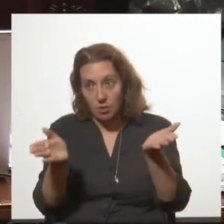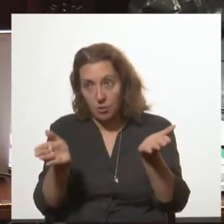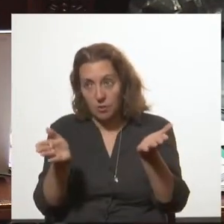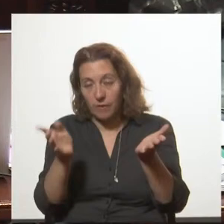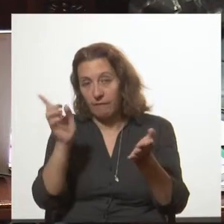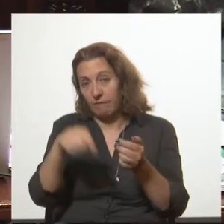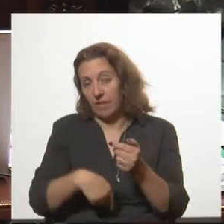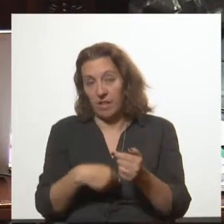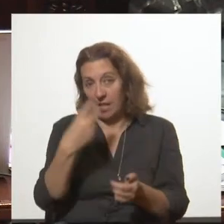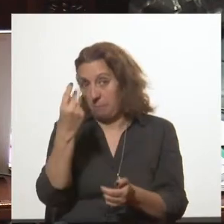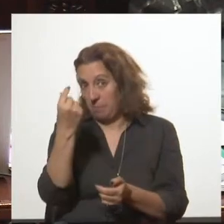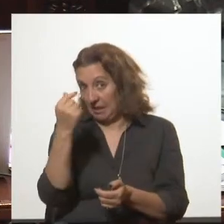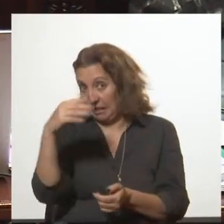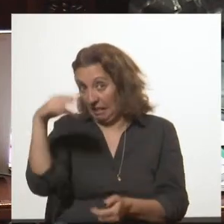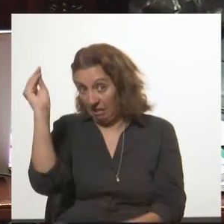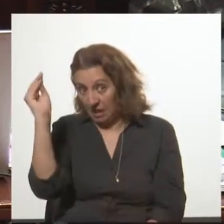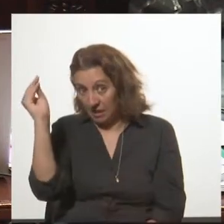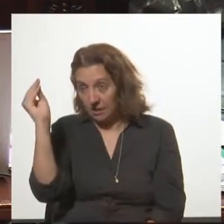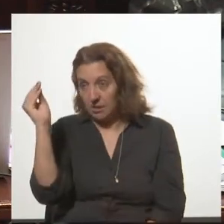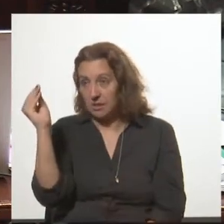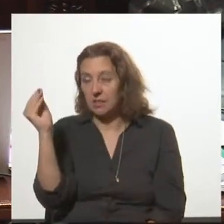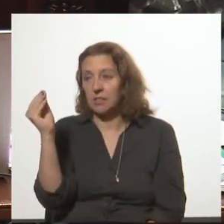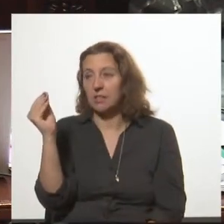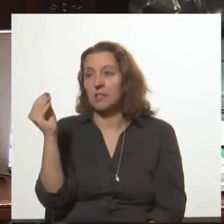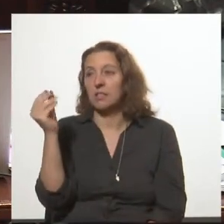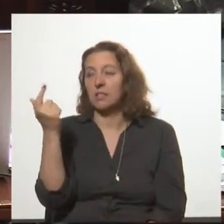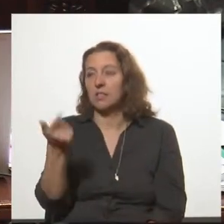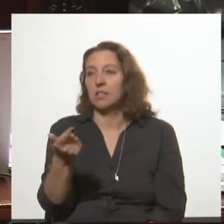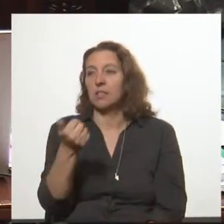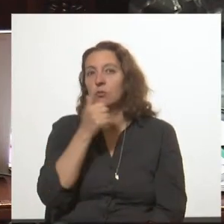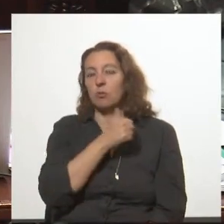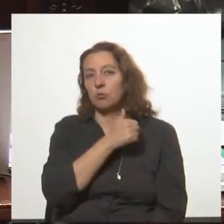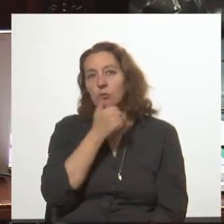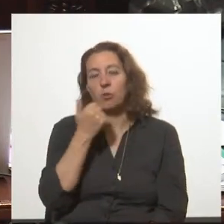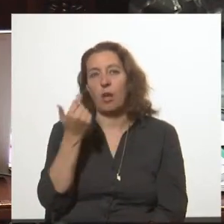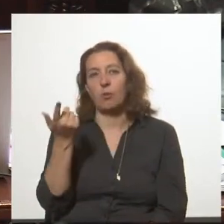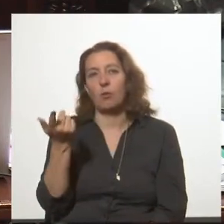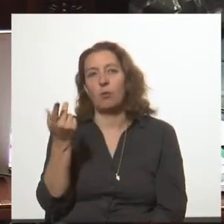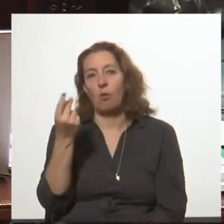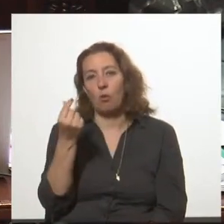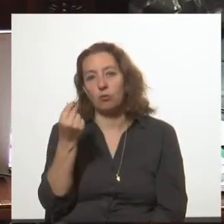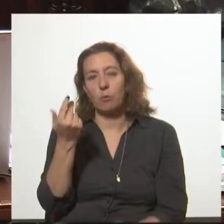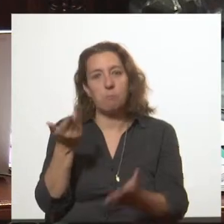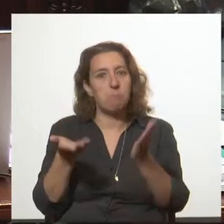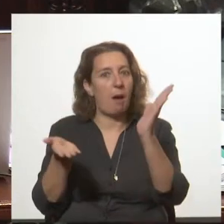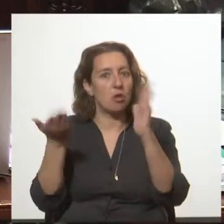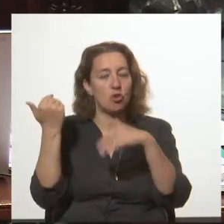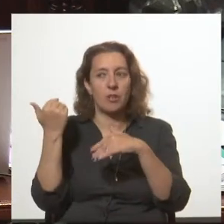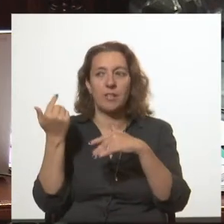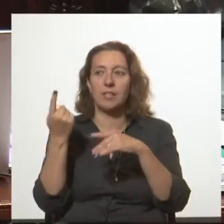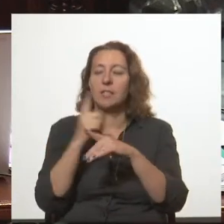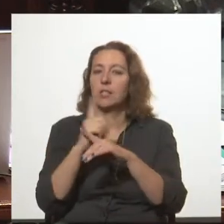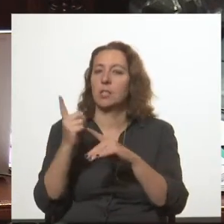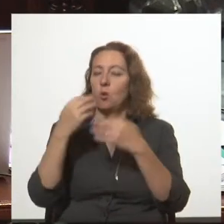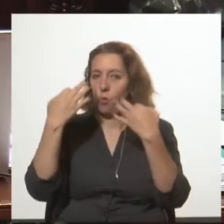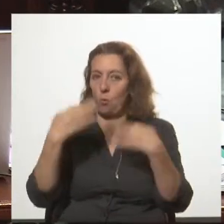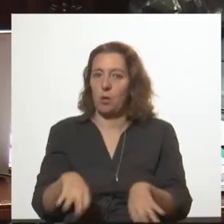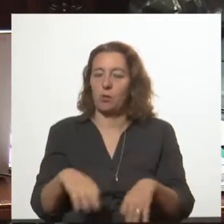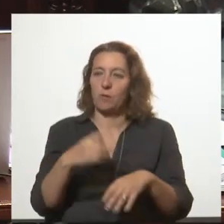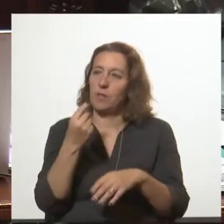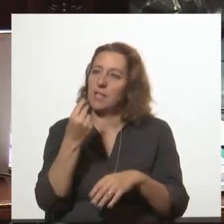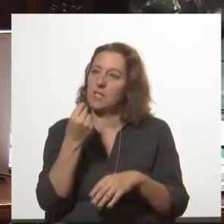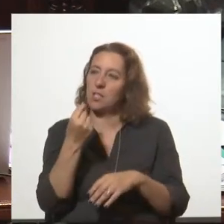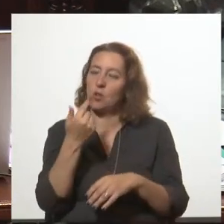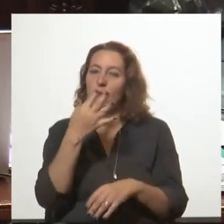antes que se subsanaron los dos costos mayores que no estaban cubiertos por la financiación del